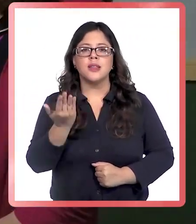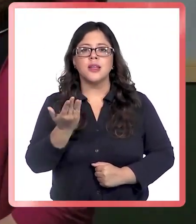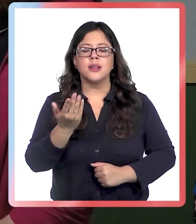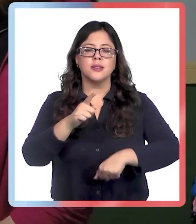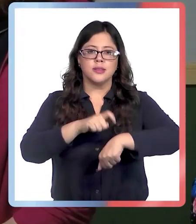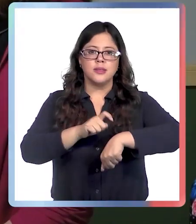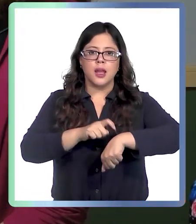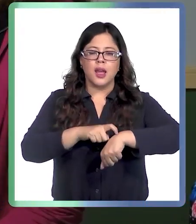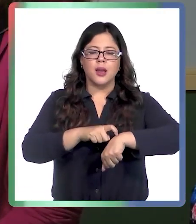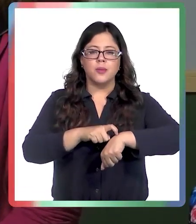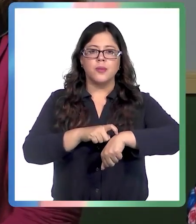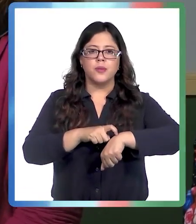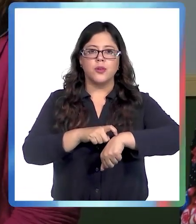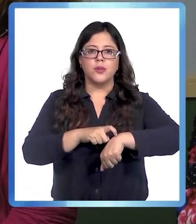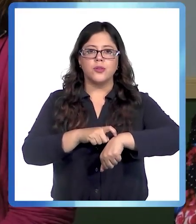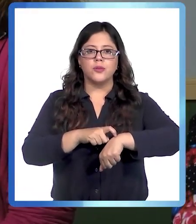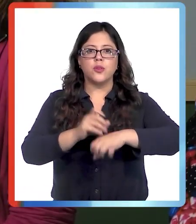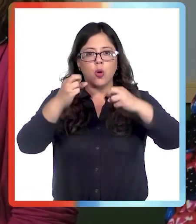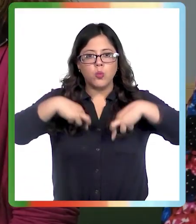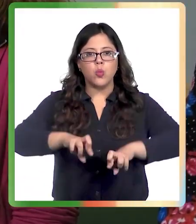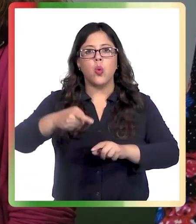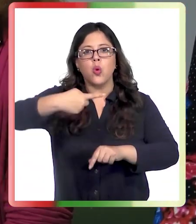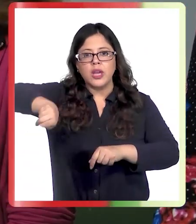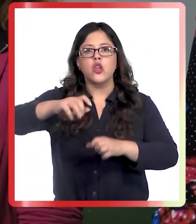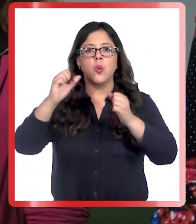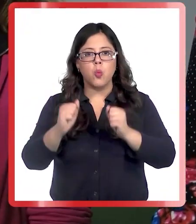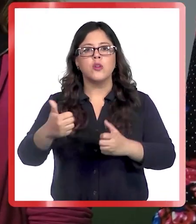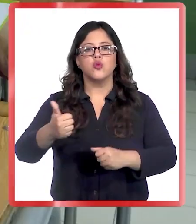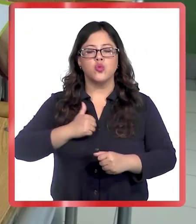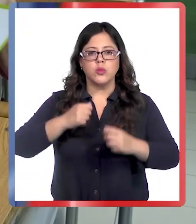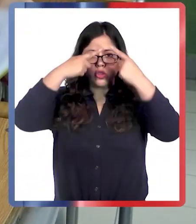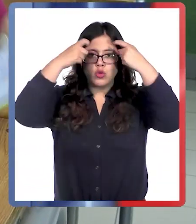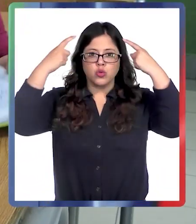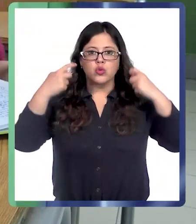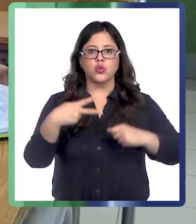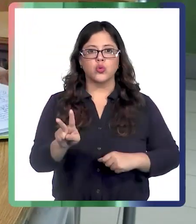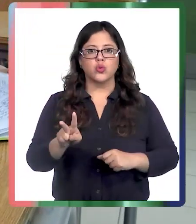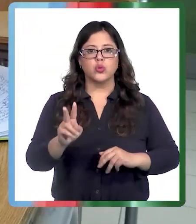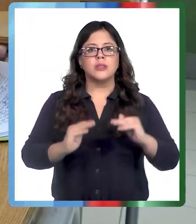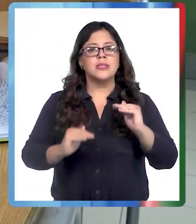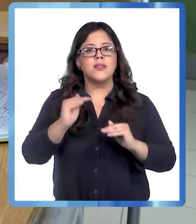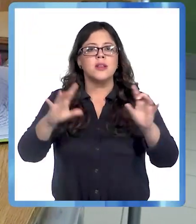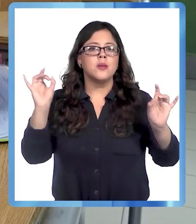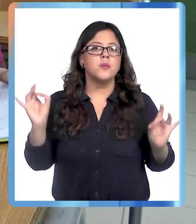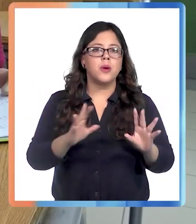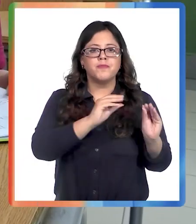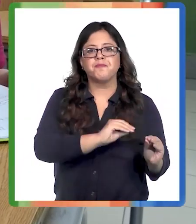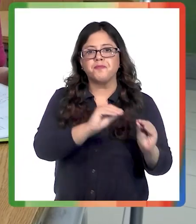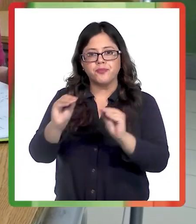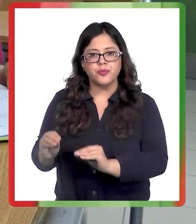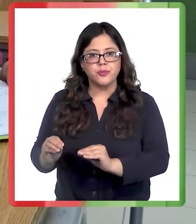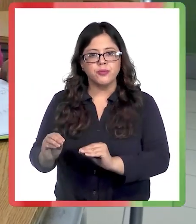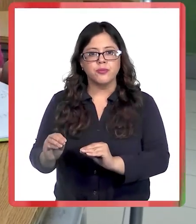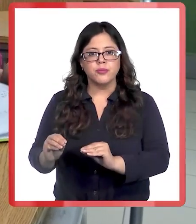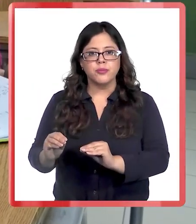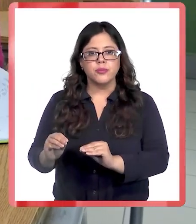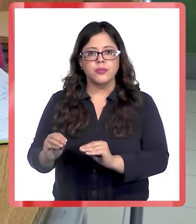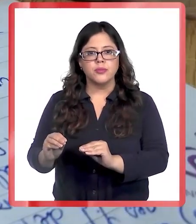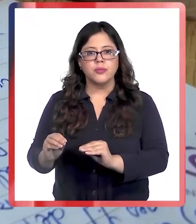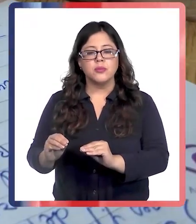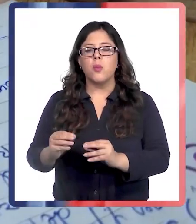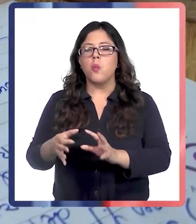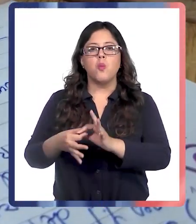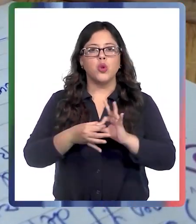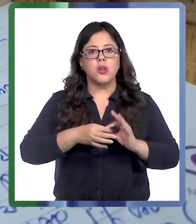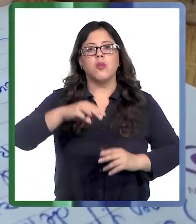obviamente tiempo, espacio, donde ellas pueden venir a cumplir su sueño, que muchas veces a lo mejor fue postergado por